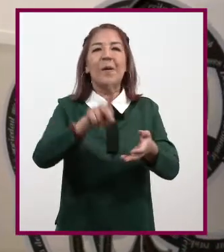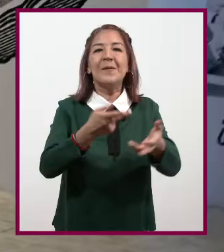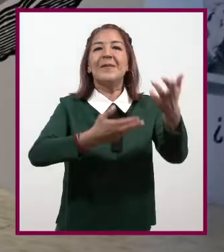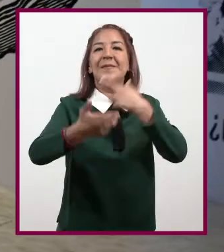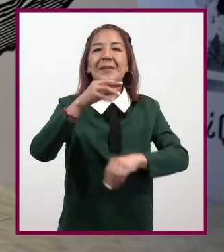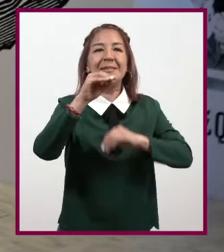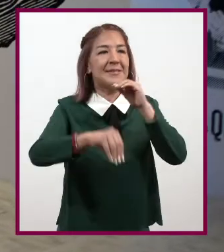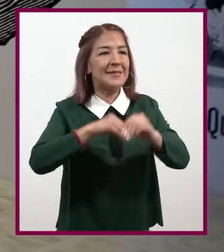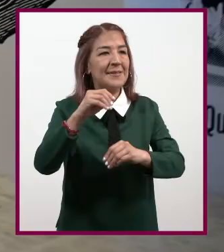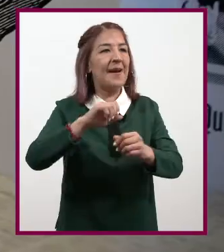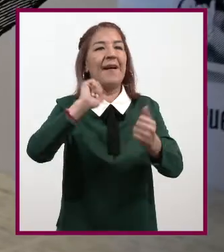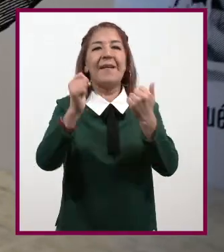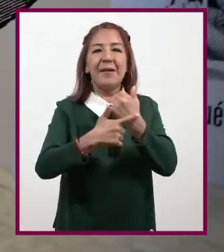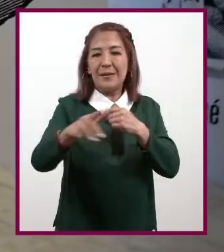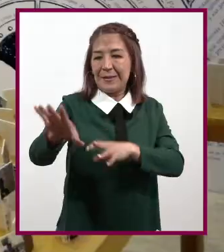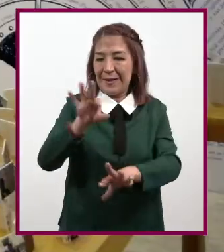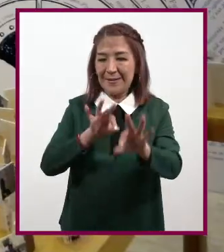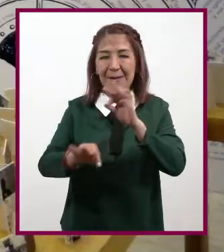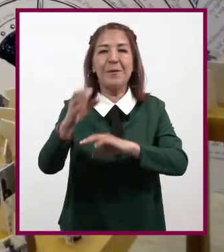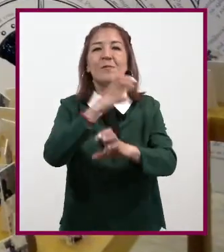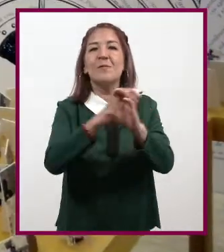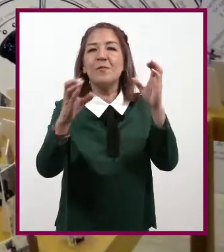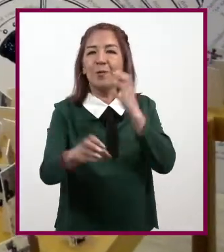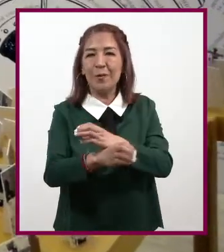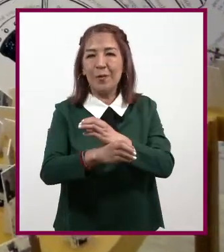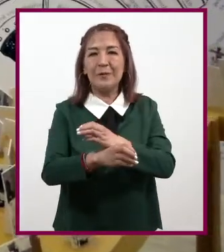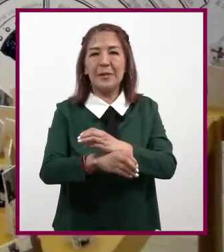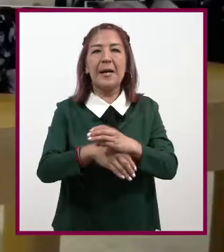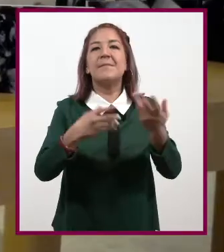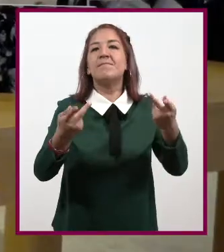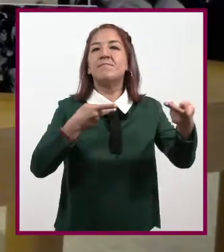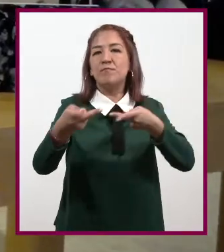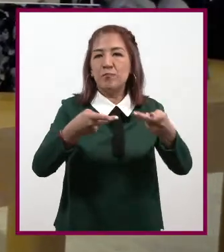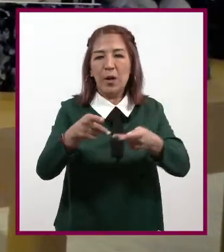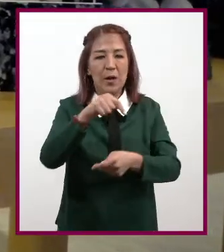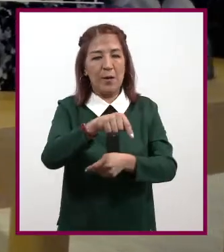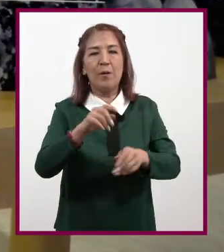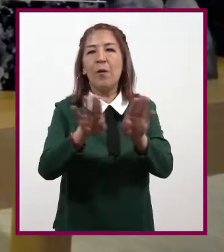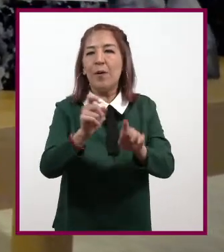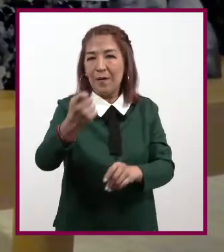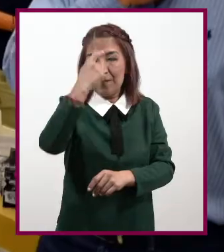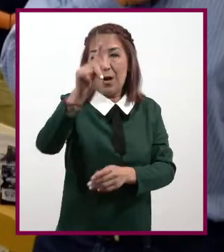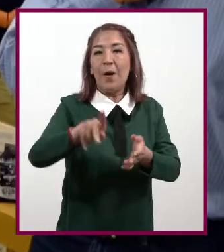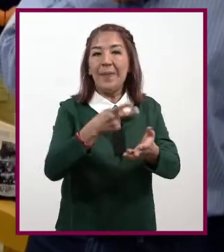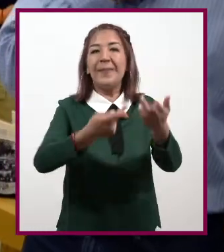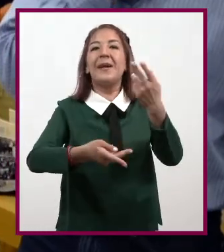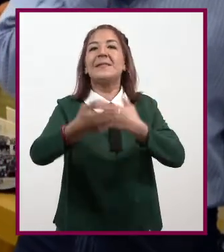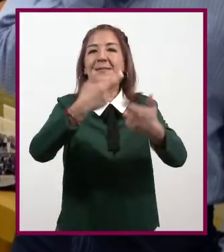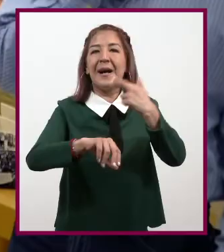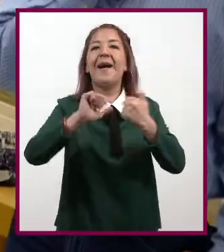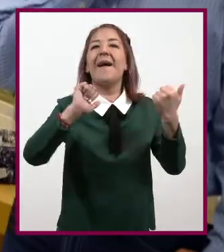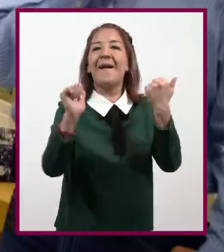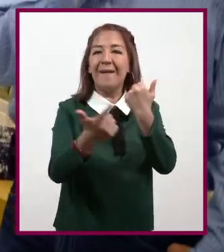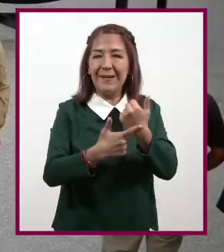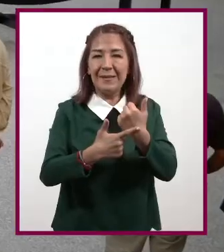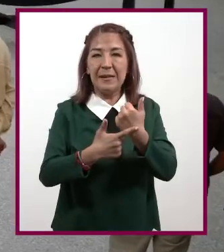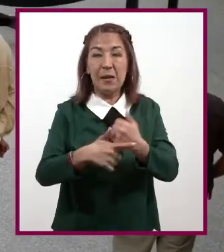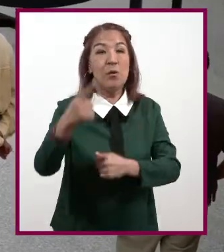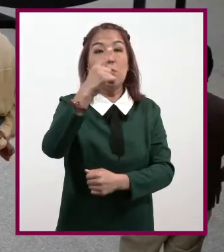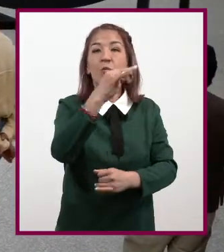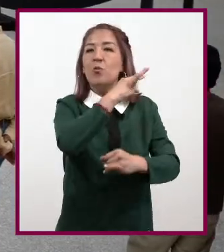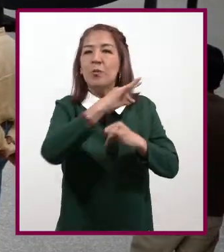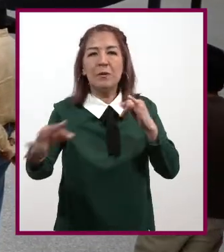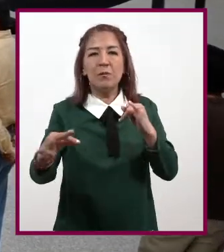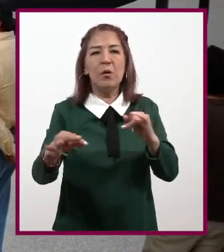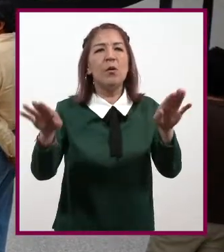reproducción de algo, selección de algo, producción de algo, distribución de algo, y